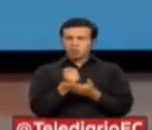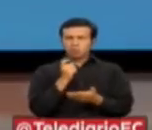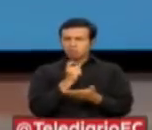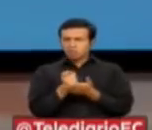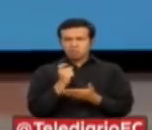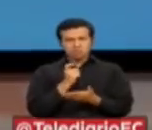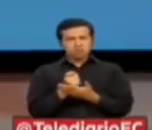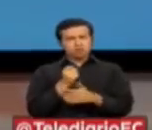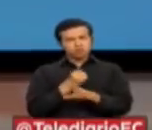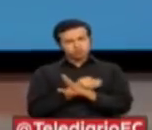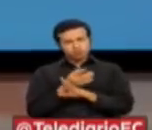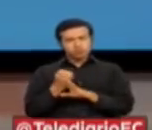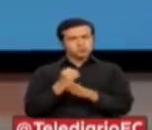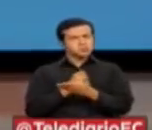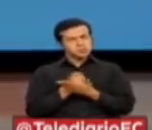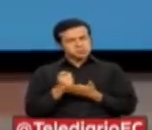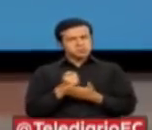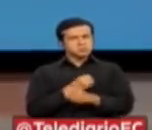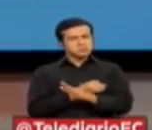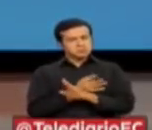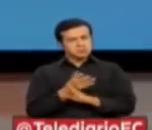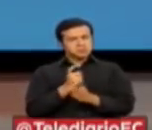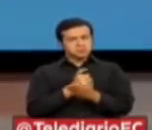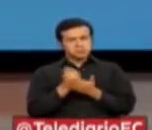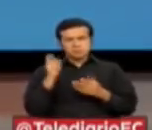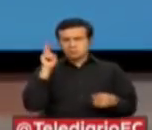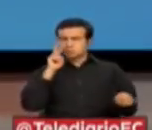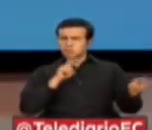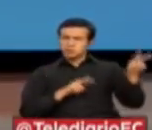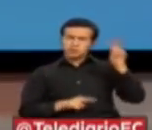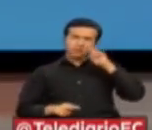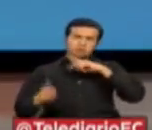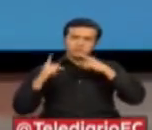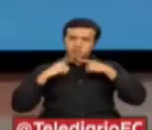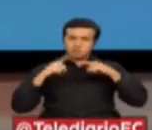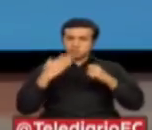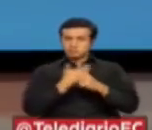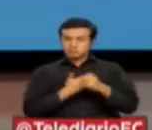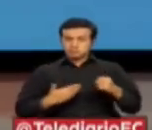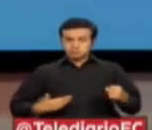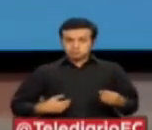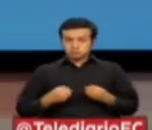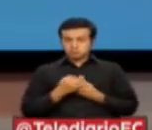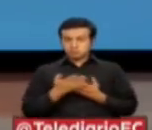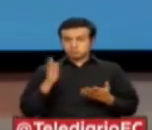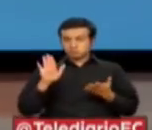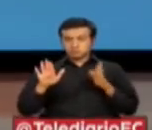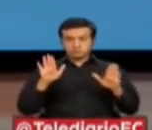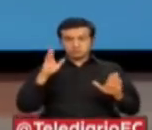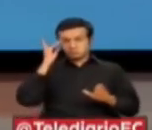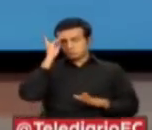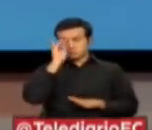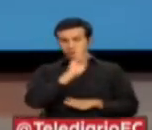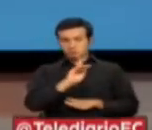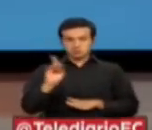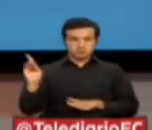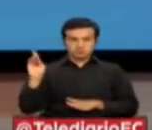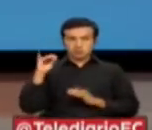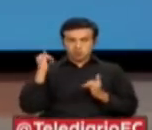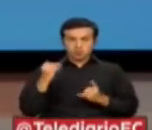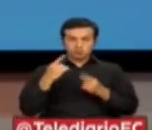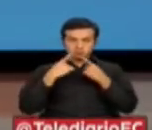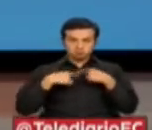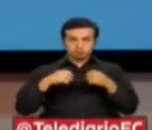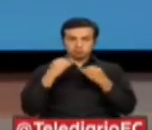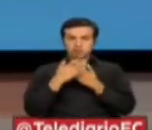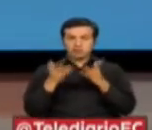estado sugiriendo, presionando, diagnosticando y diciéndole al presidente que vaya por este u otro lado. El plan se decanta hoy.